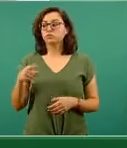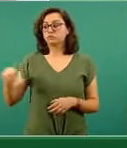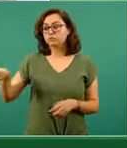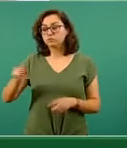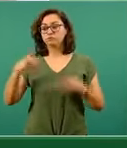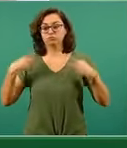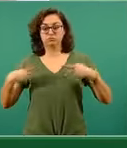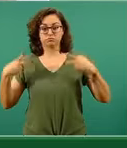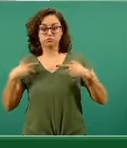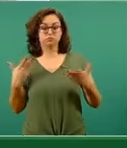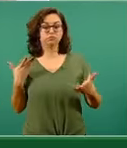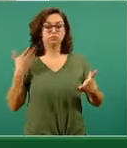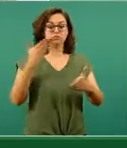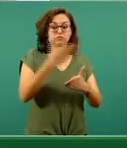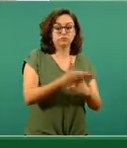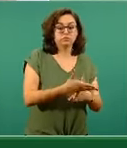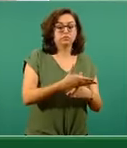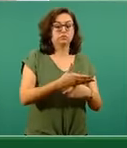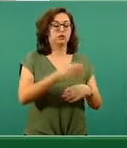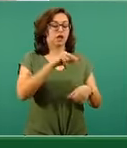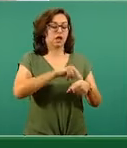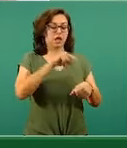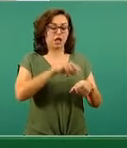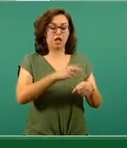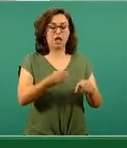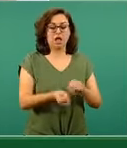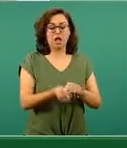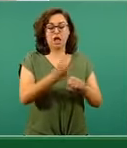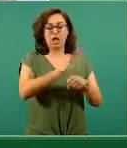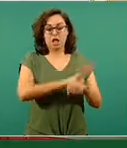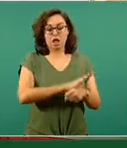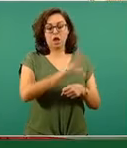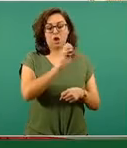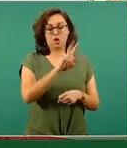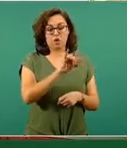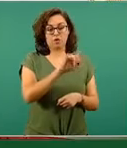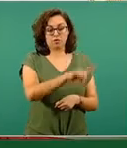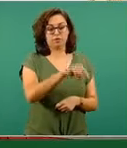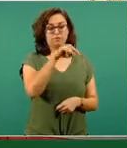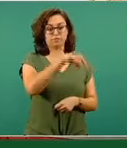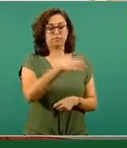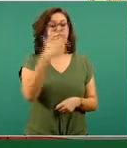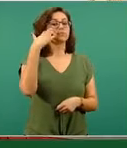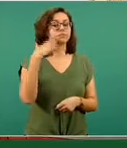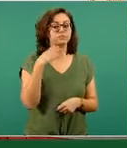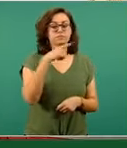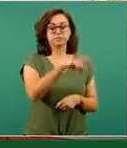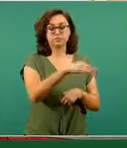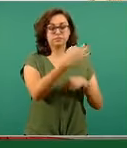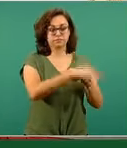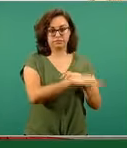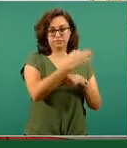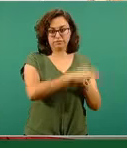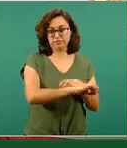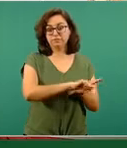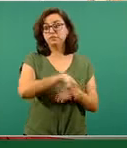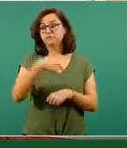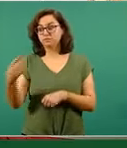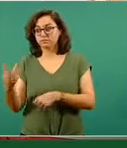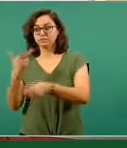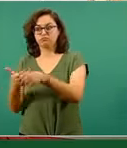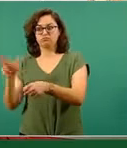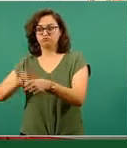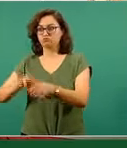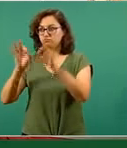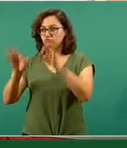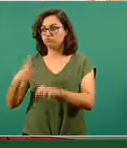Hospital COVID de León, el antiguo Hospital de León que rehabilitamos en ese sentido, un hospital móvil, para que el Hospital General de León,